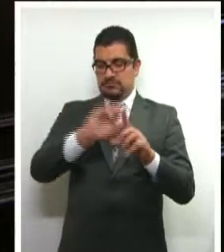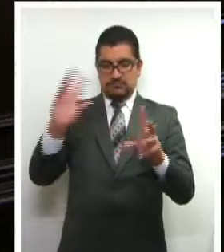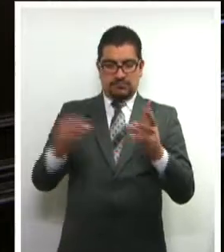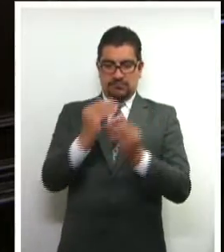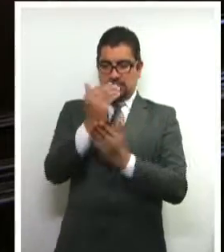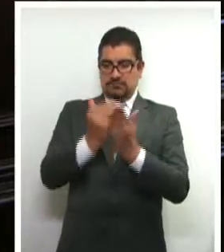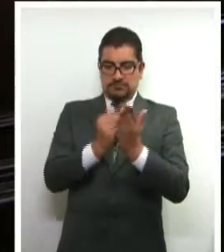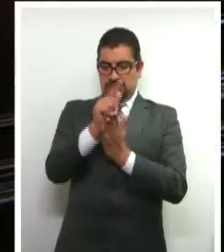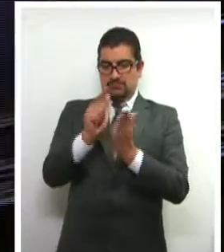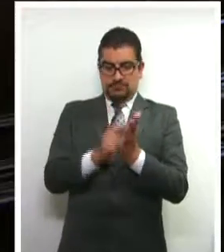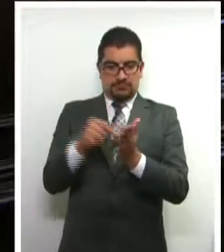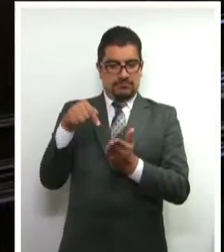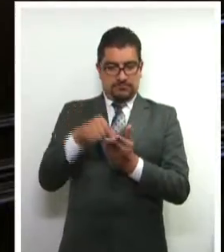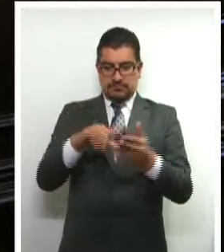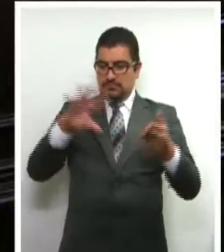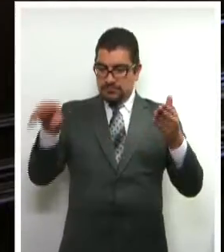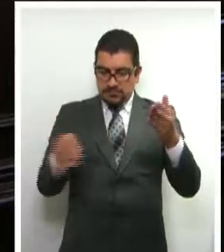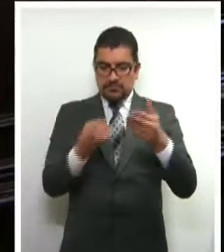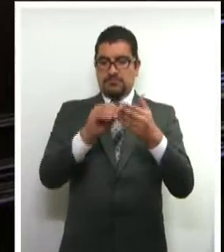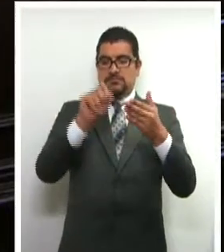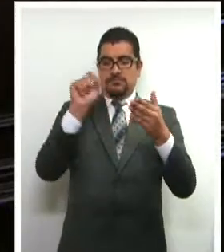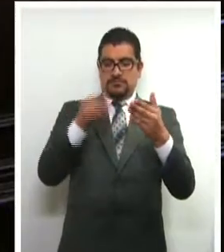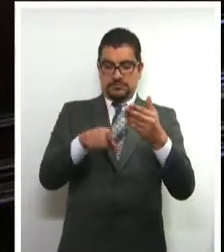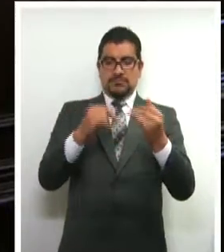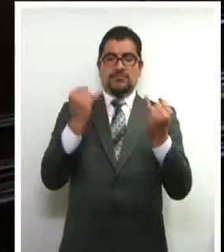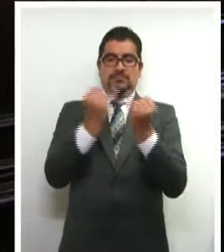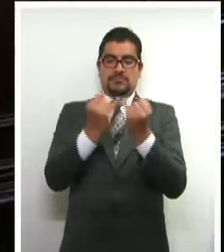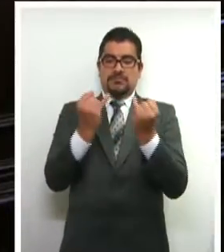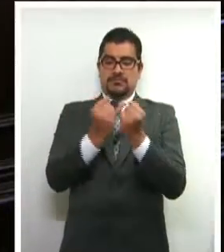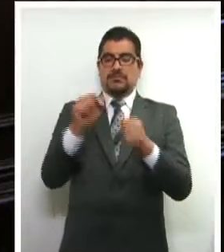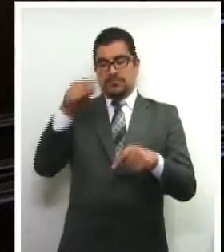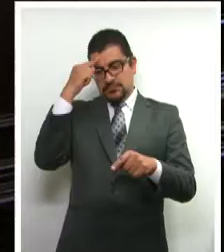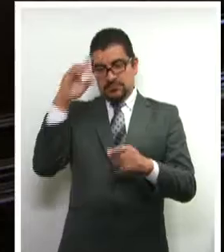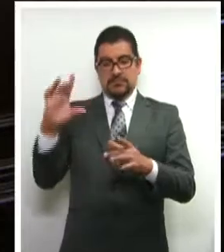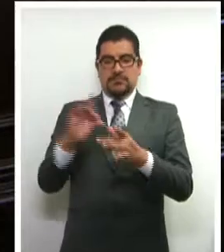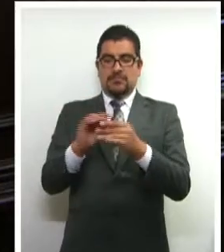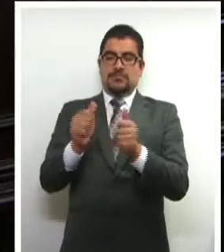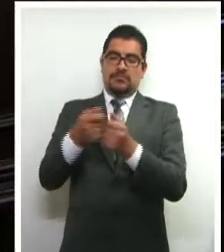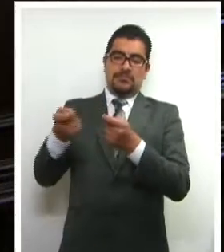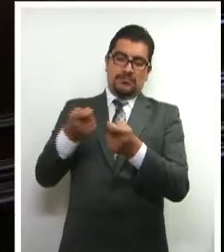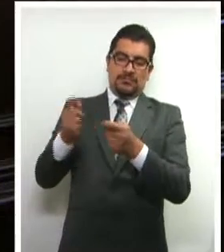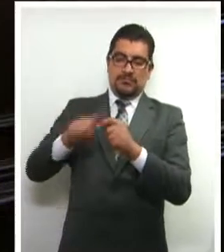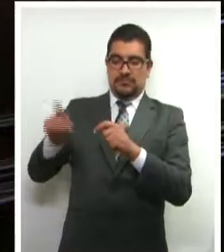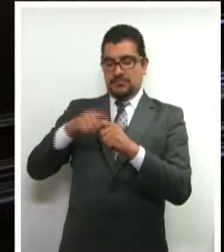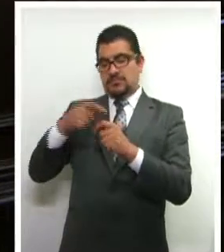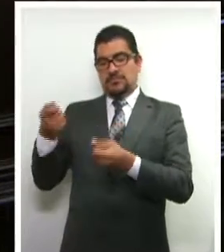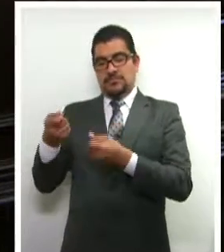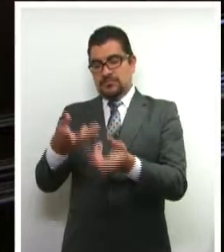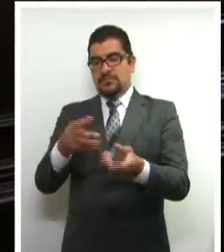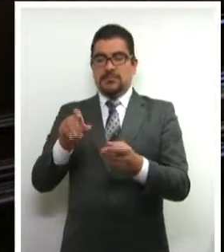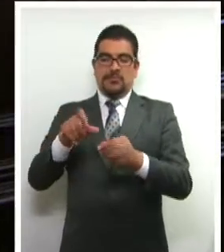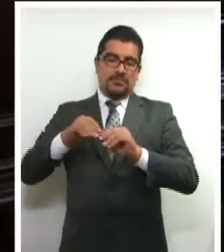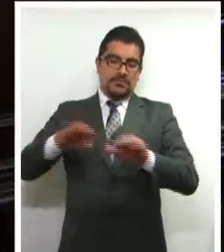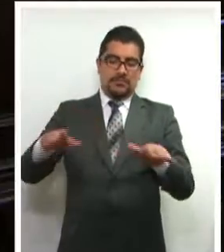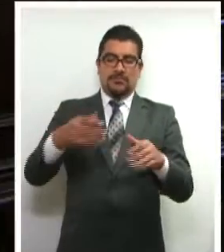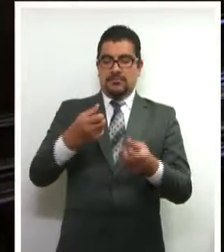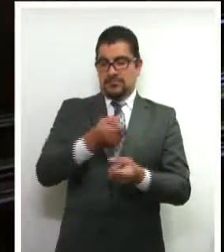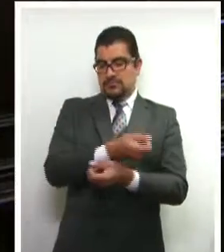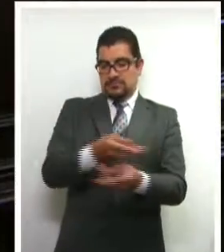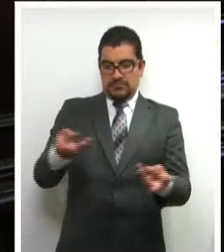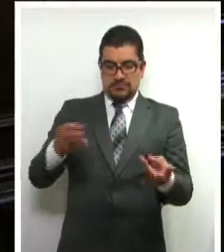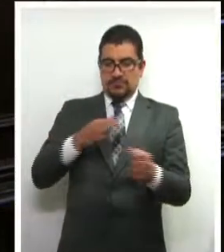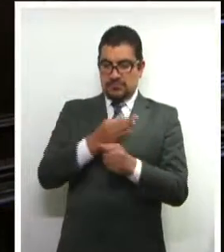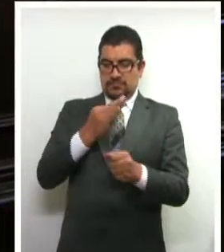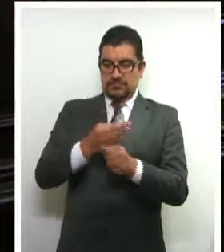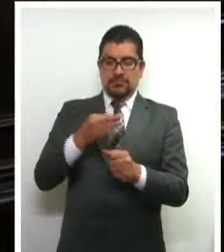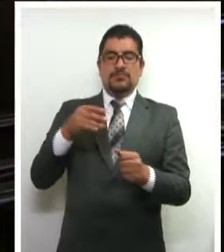leyes. Asimismo, tendrán coordinación con el organismo público encargado del abasto de agua y saneamiento, señalado